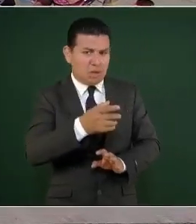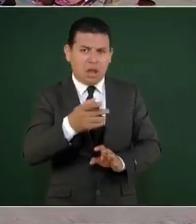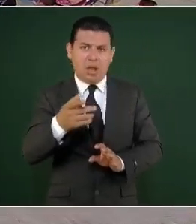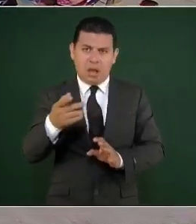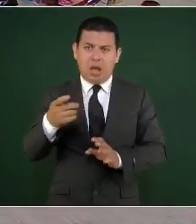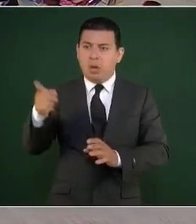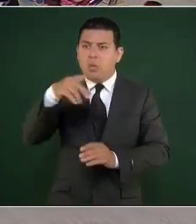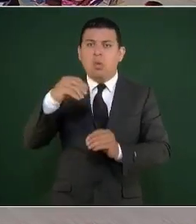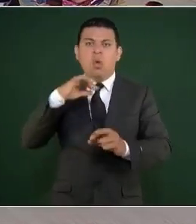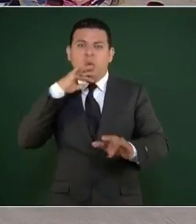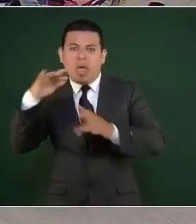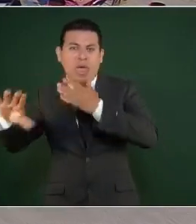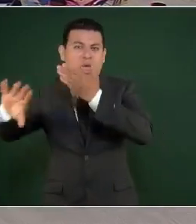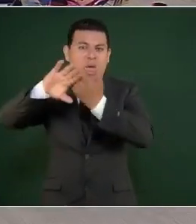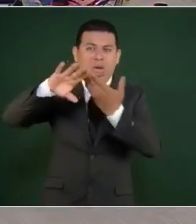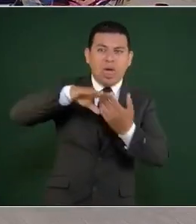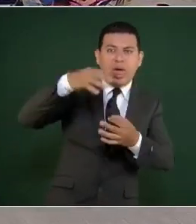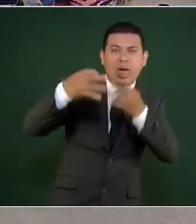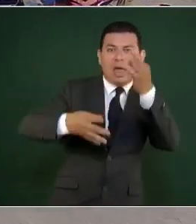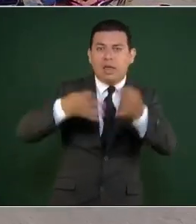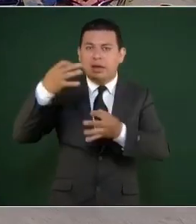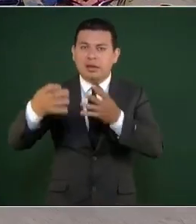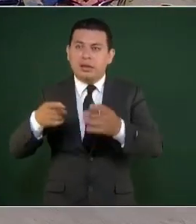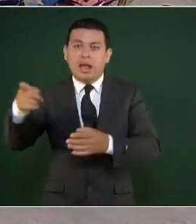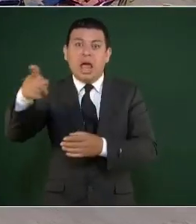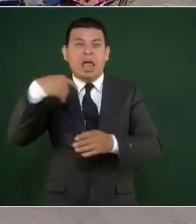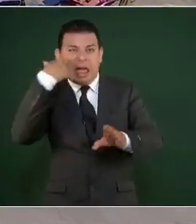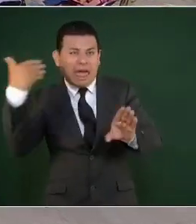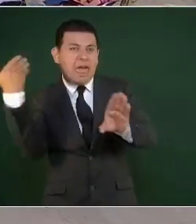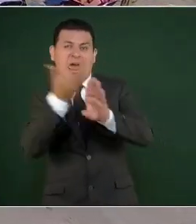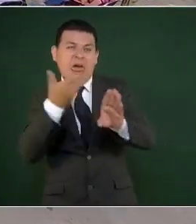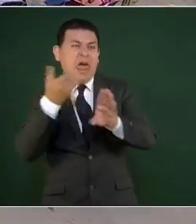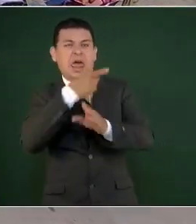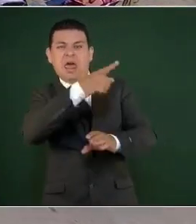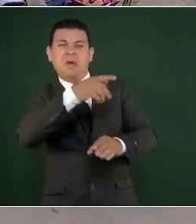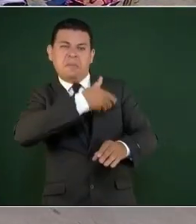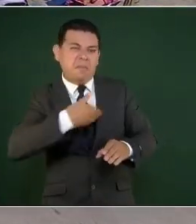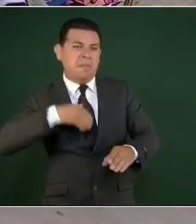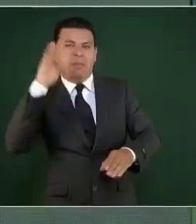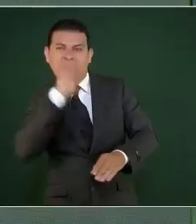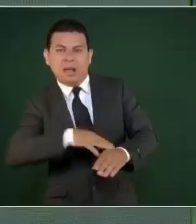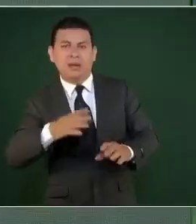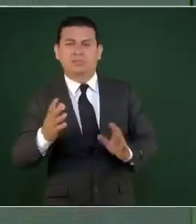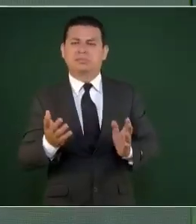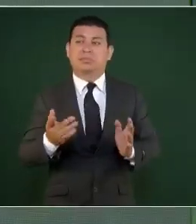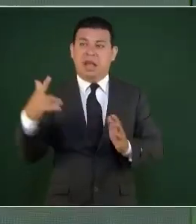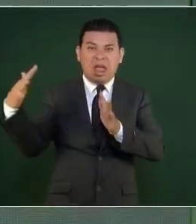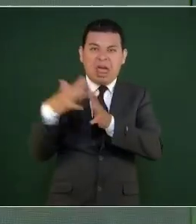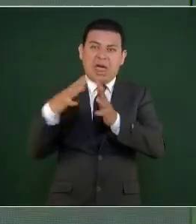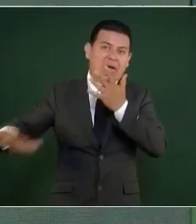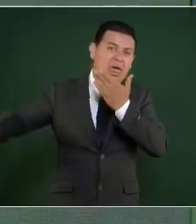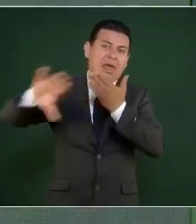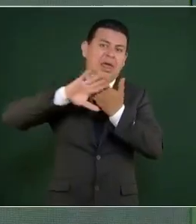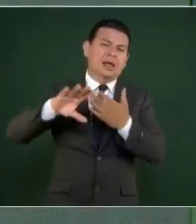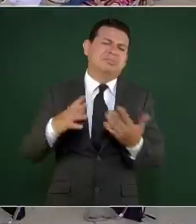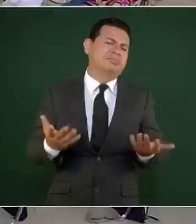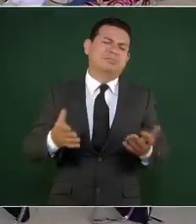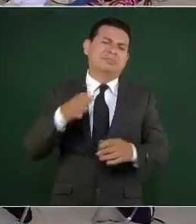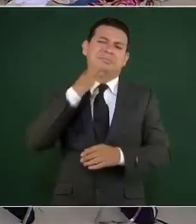Entonces, no les ha funcionado la guerra sucia. ¿Por qué no